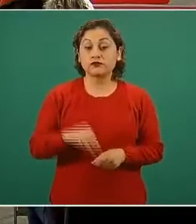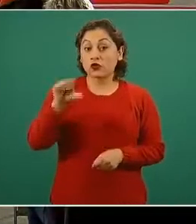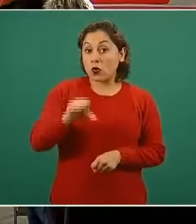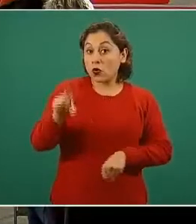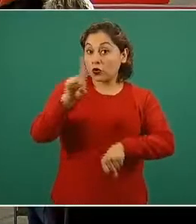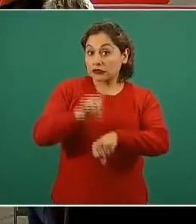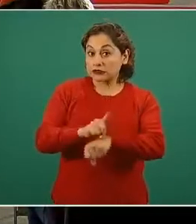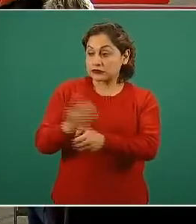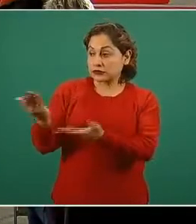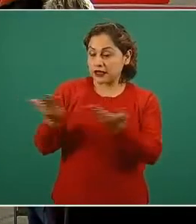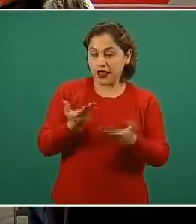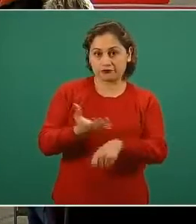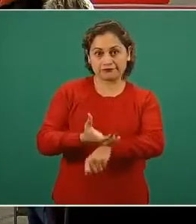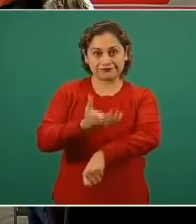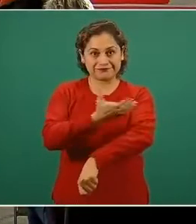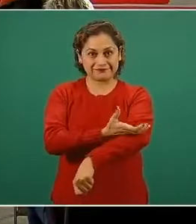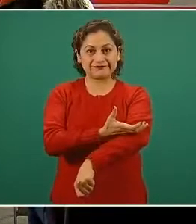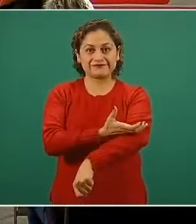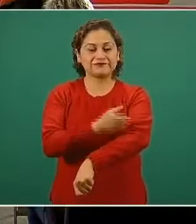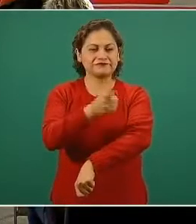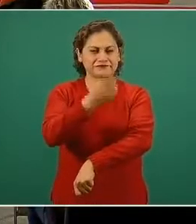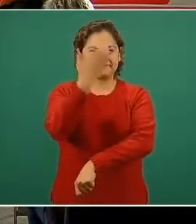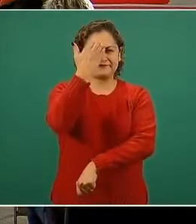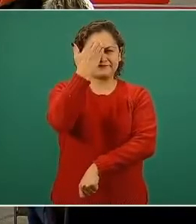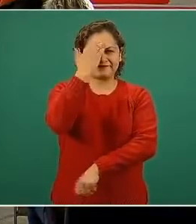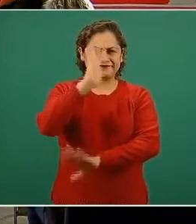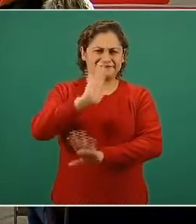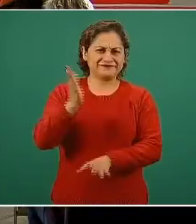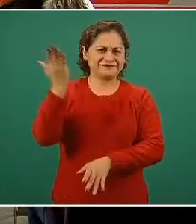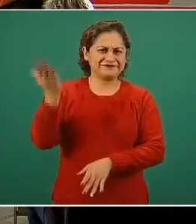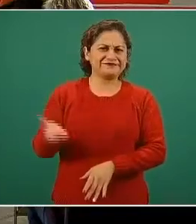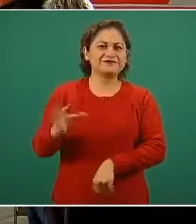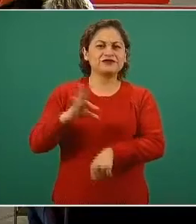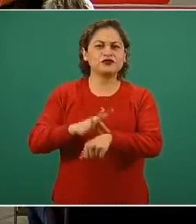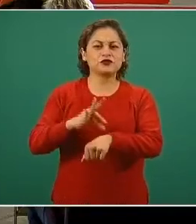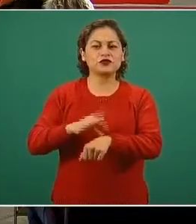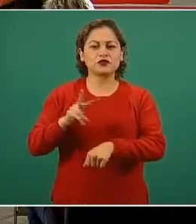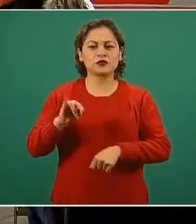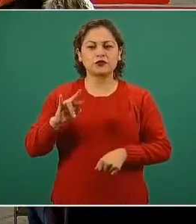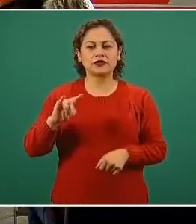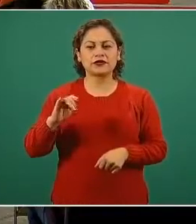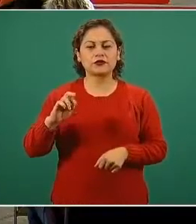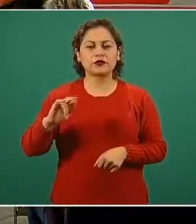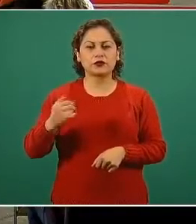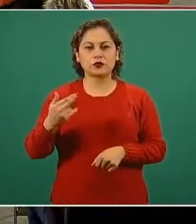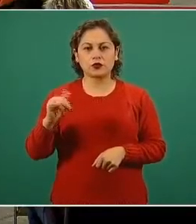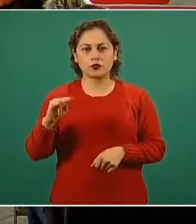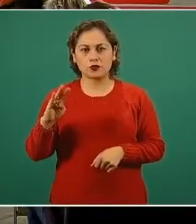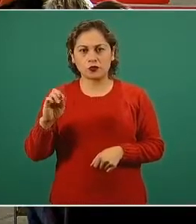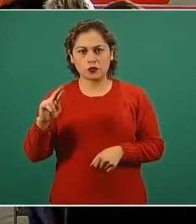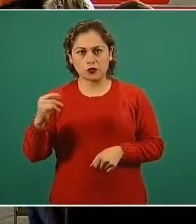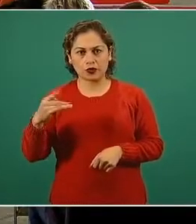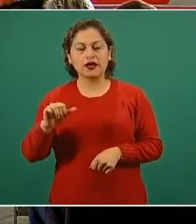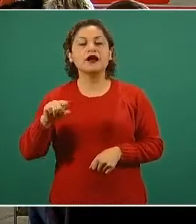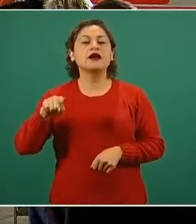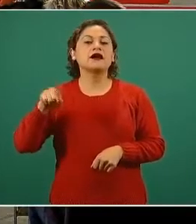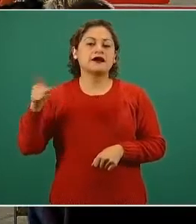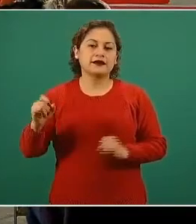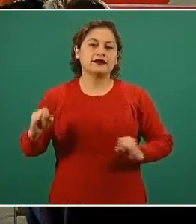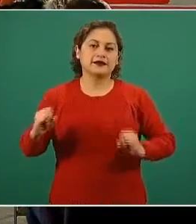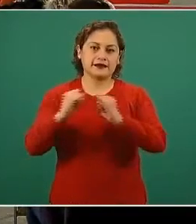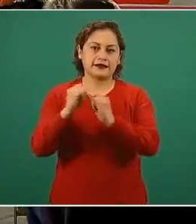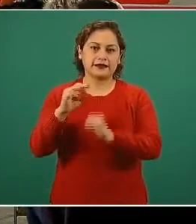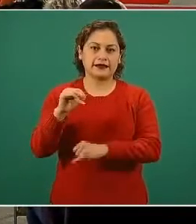acompaña también, conocido ya por muchos de ustedes, el doctor Víctor Hugo Borja, el director de prestaciones médicas del IMSS,